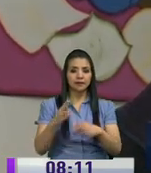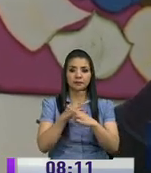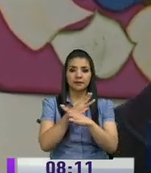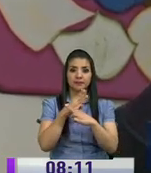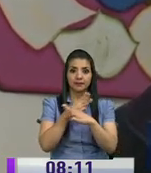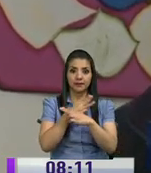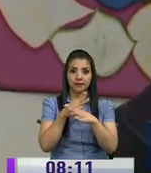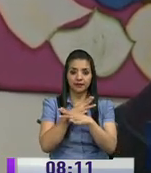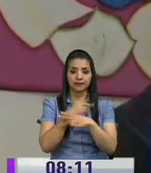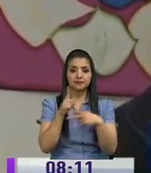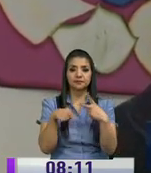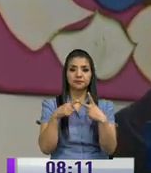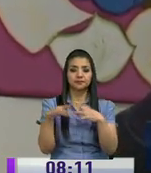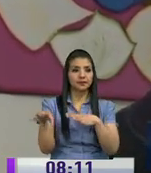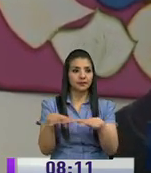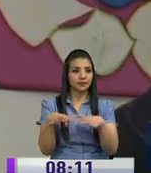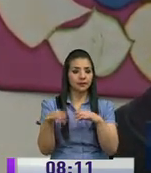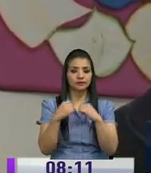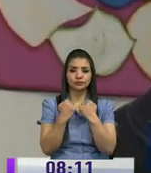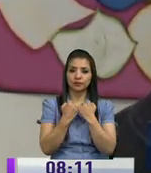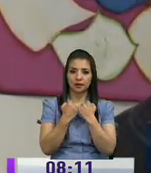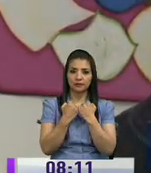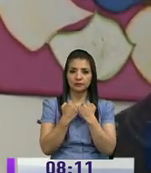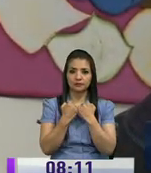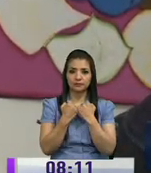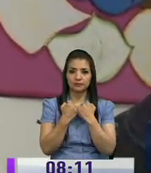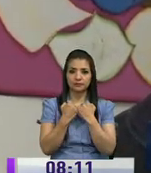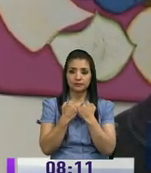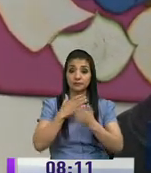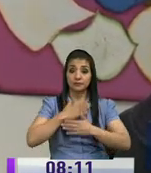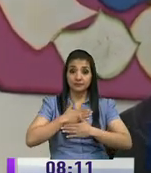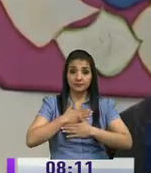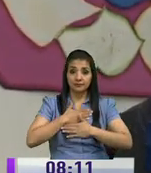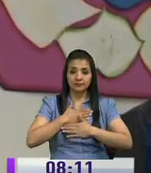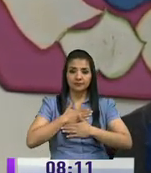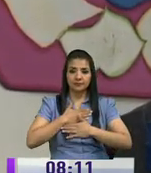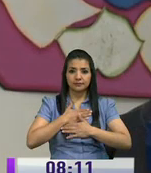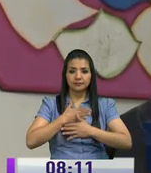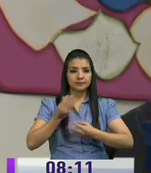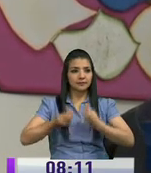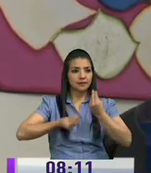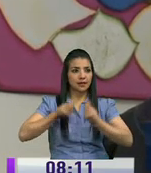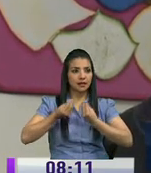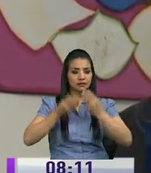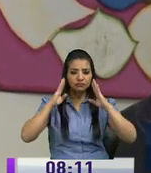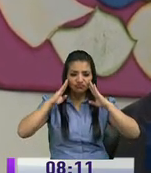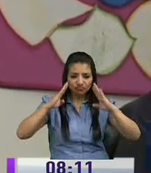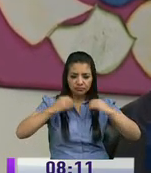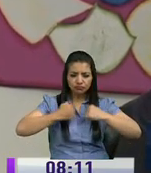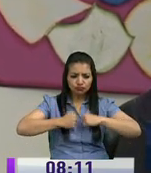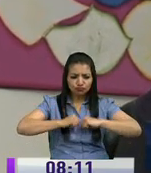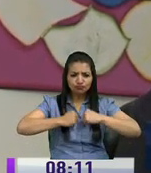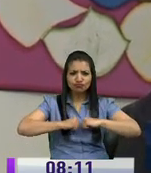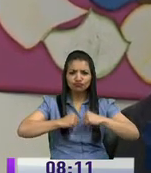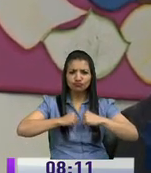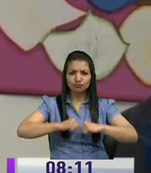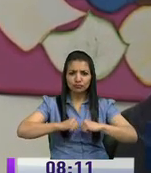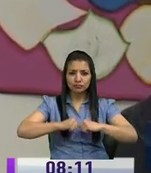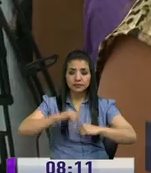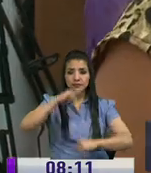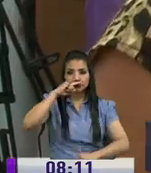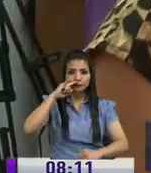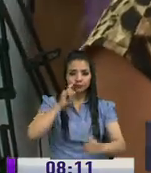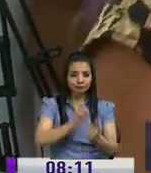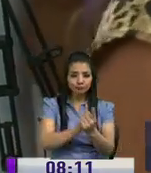matemáticas, actividades sociales, donde nosotros nos vamos a empeñar prácticamente niño a